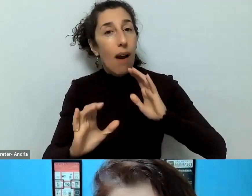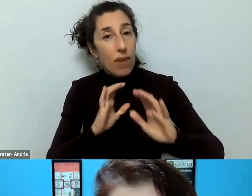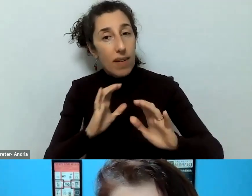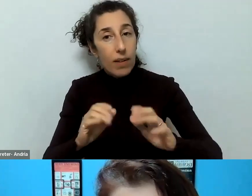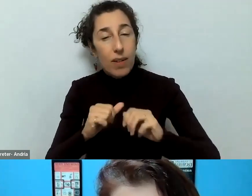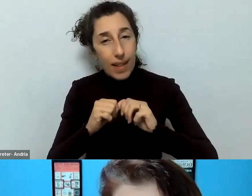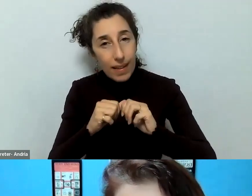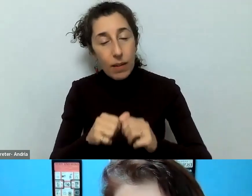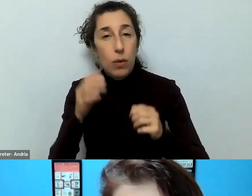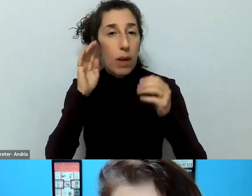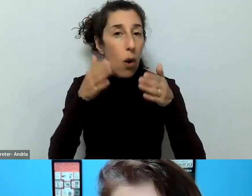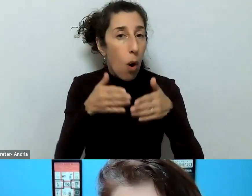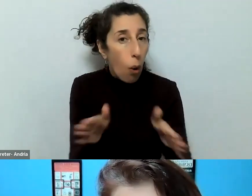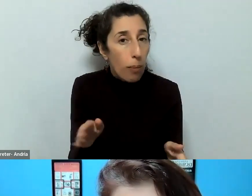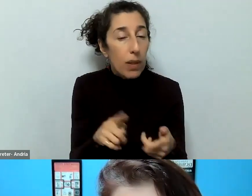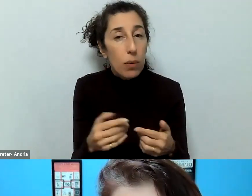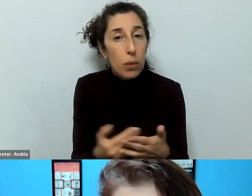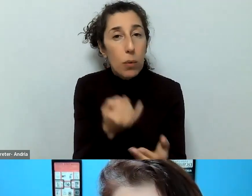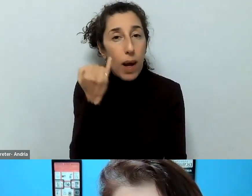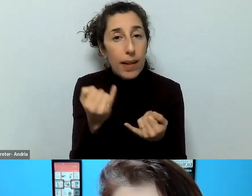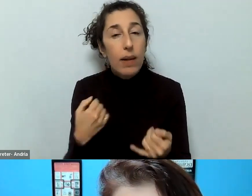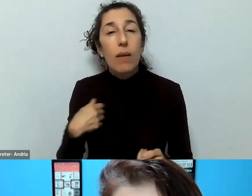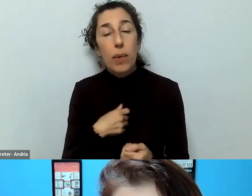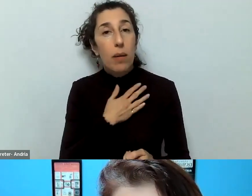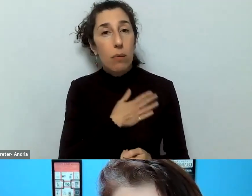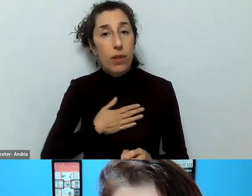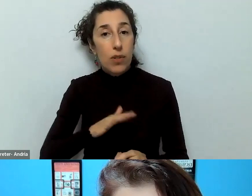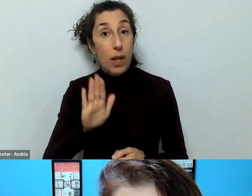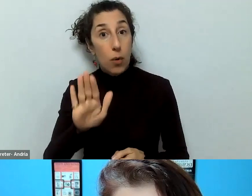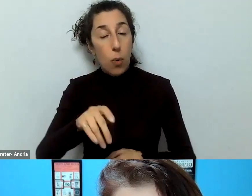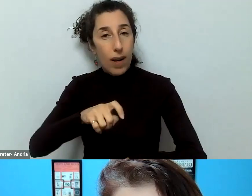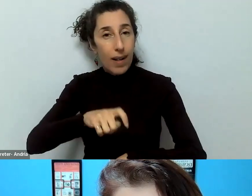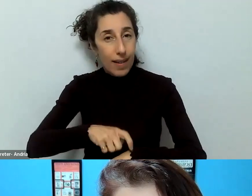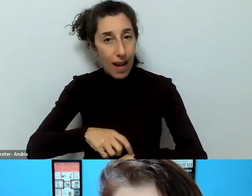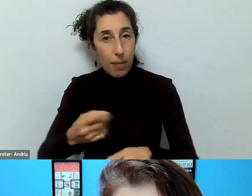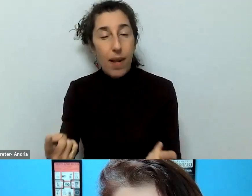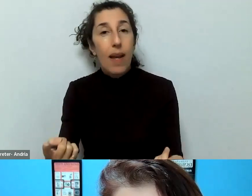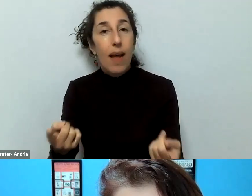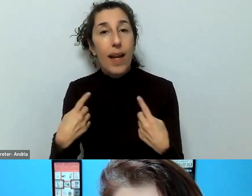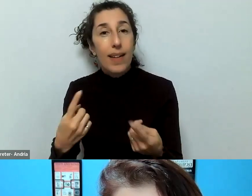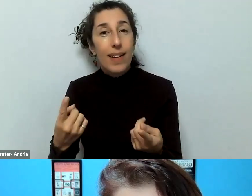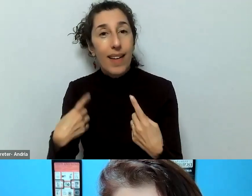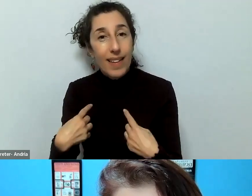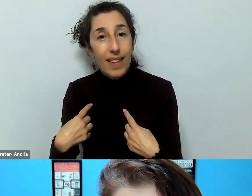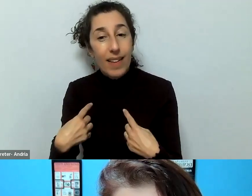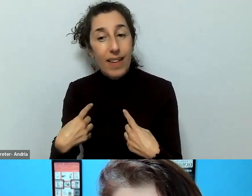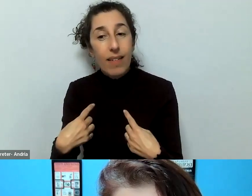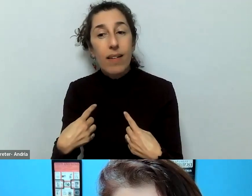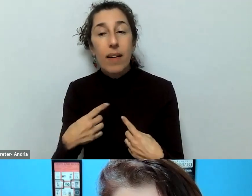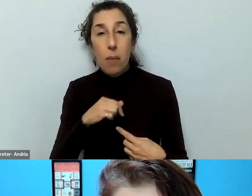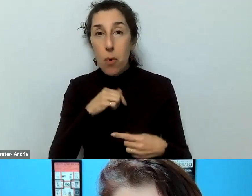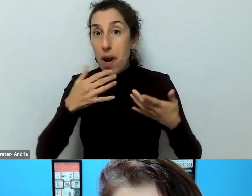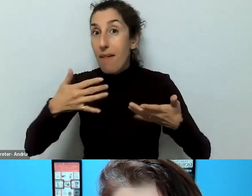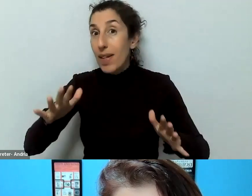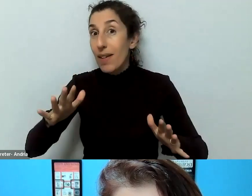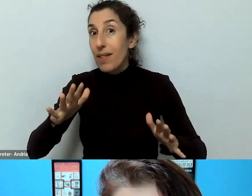Y aprecio tanto a todos ustedes por estar presente. Y definitivamente